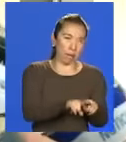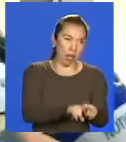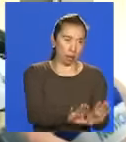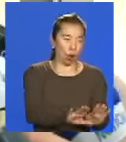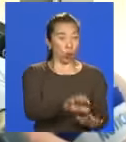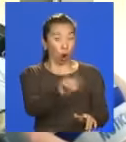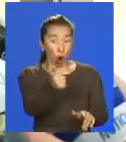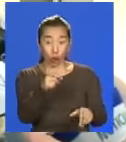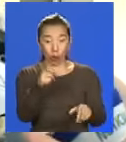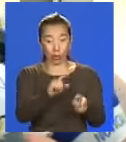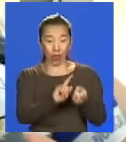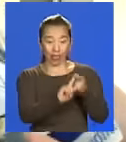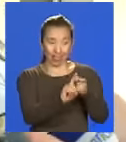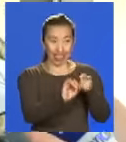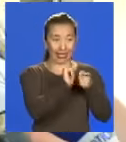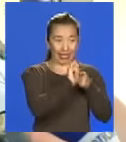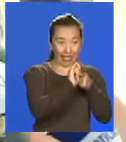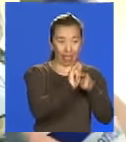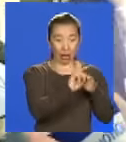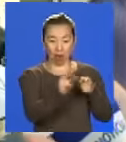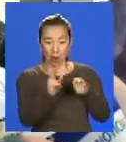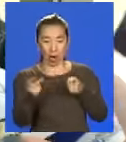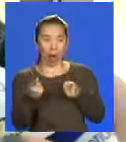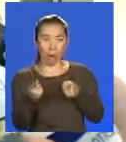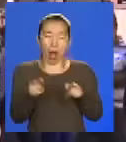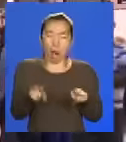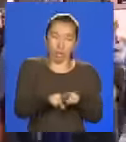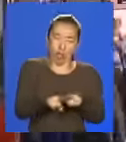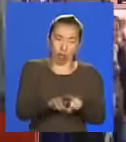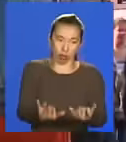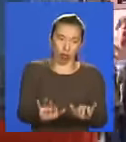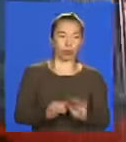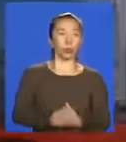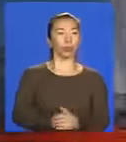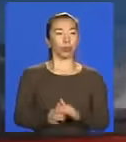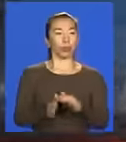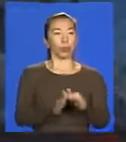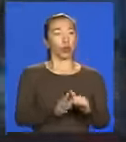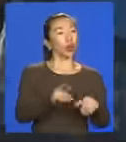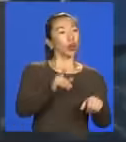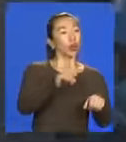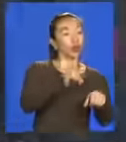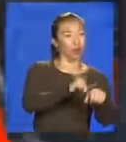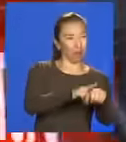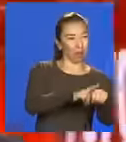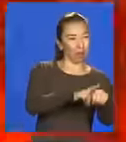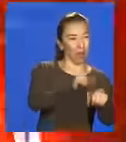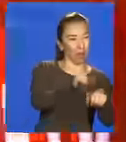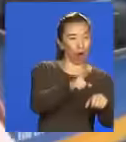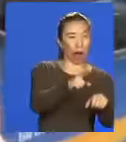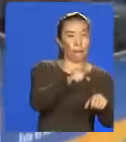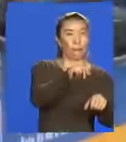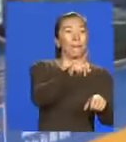transbordos. Es muy importante, ese es uno de los grandes beneficios del S.I.T. La demanda que tiene la Hora Valle es del 20%